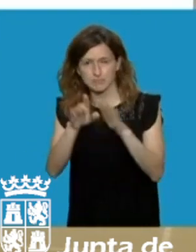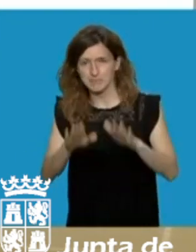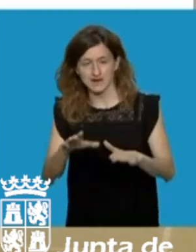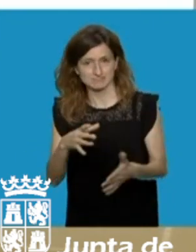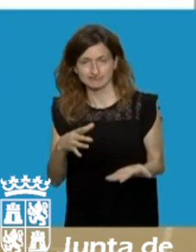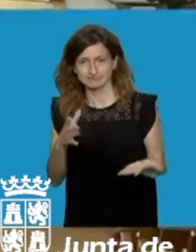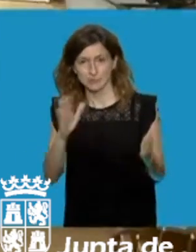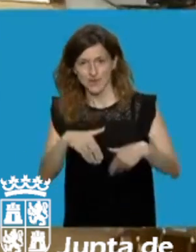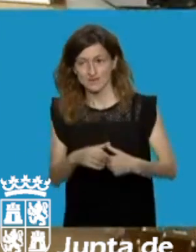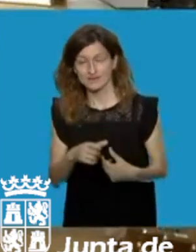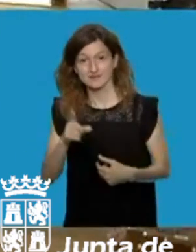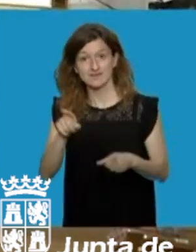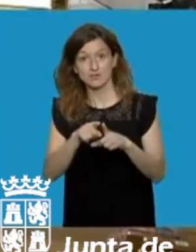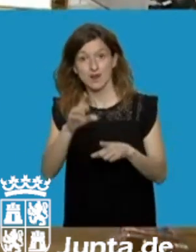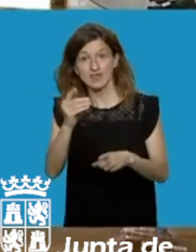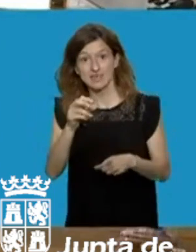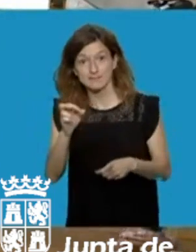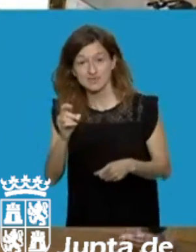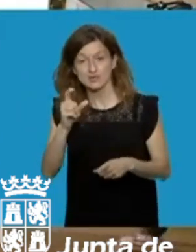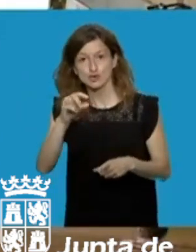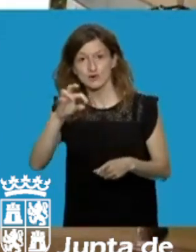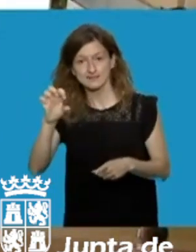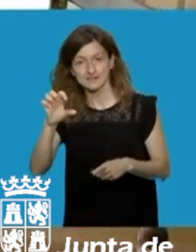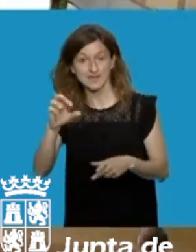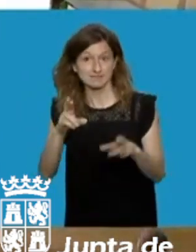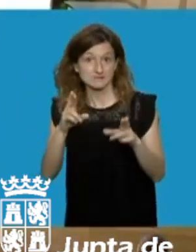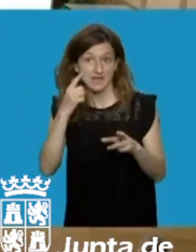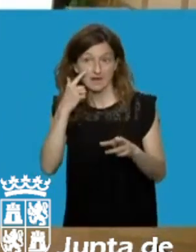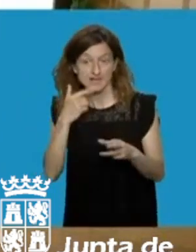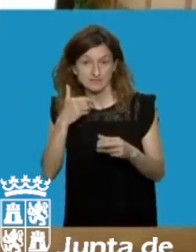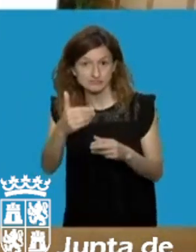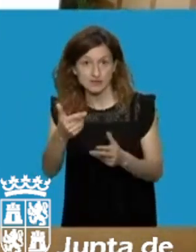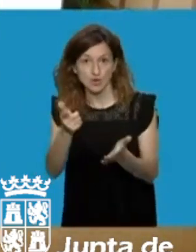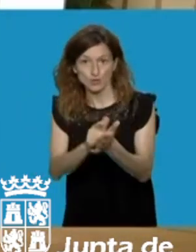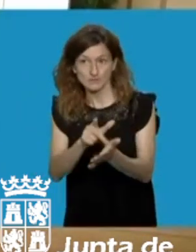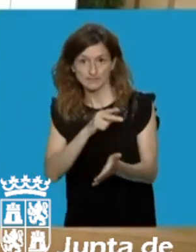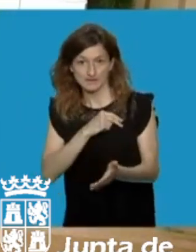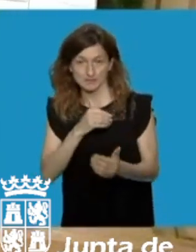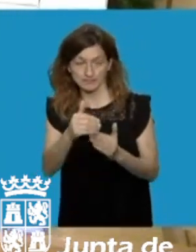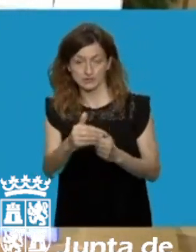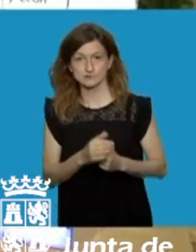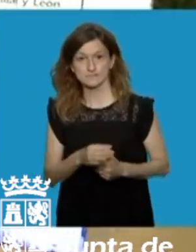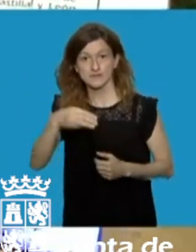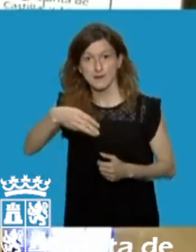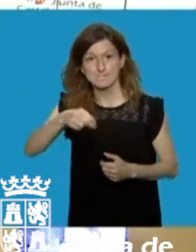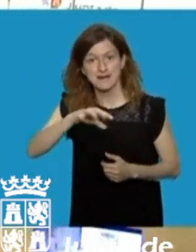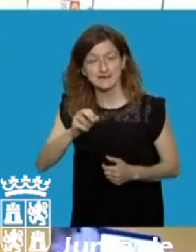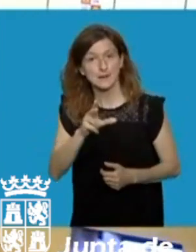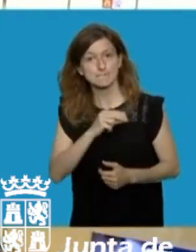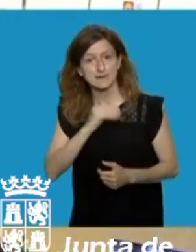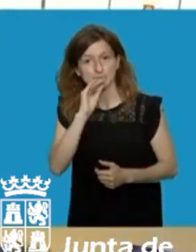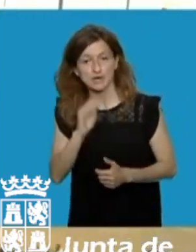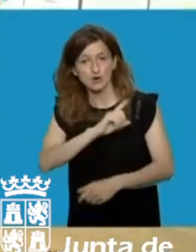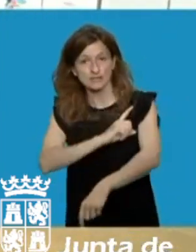y de la misma forma que ha sucedido con David Llorente, esperamos contar con ella en futuras ediciones de estos premios. Marina Muñoz, premio